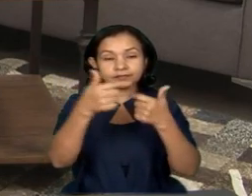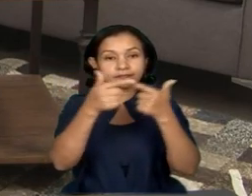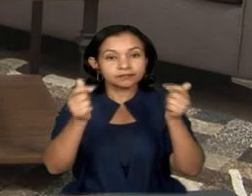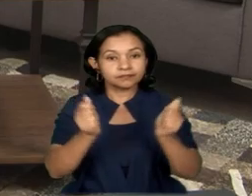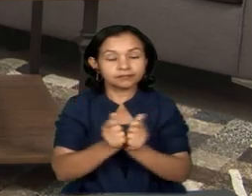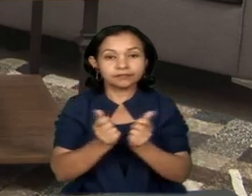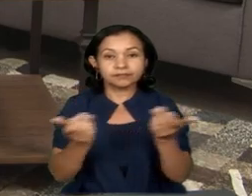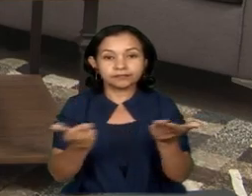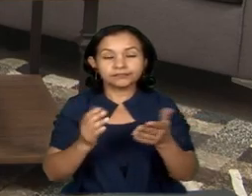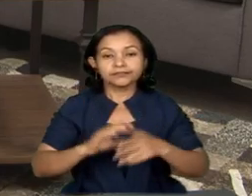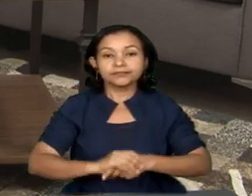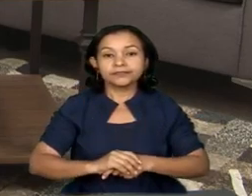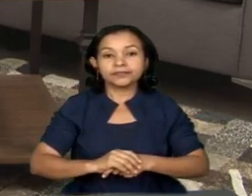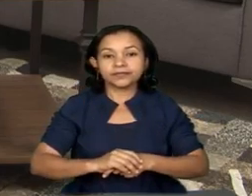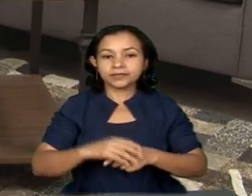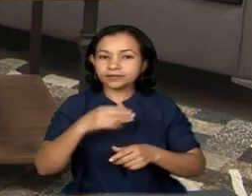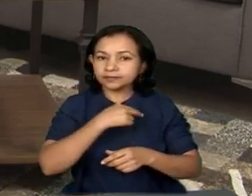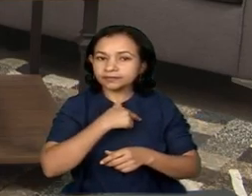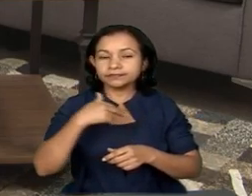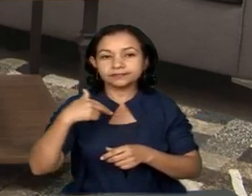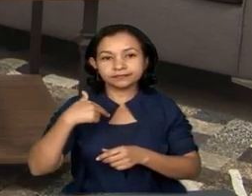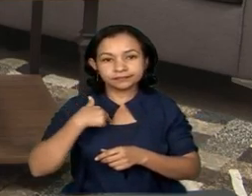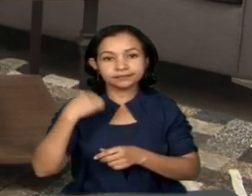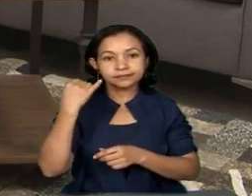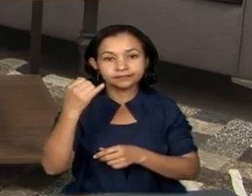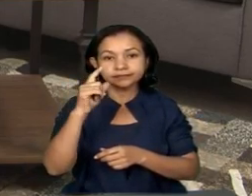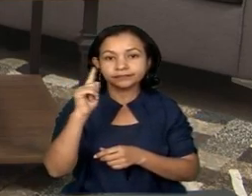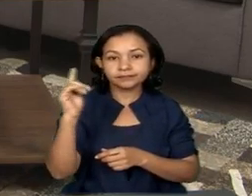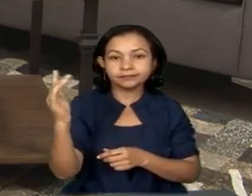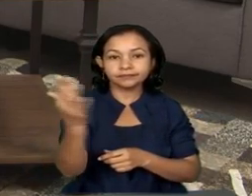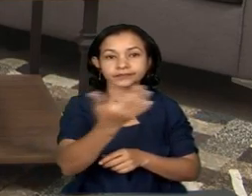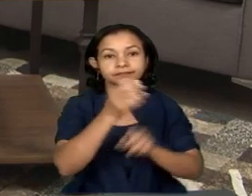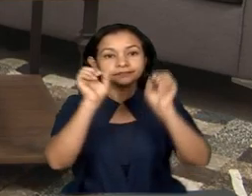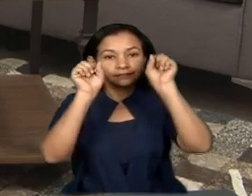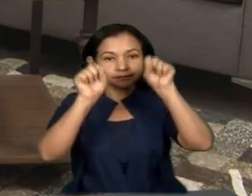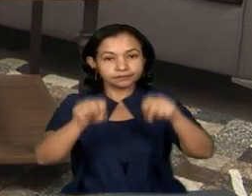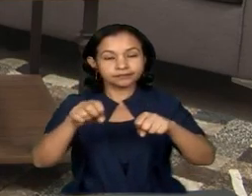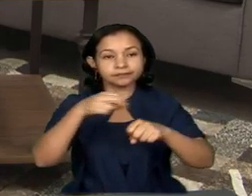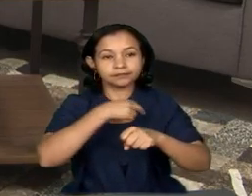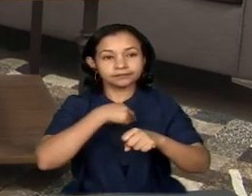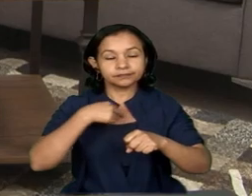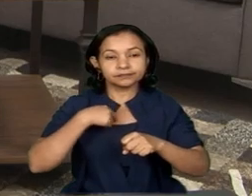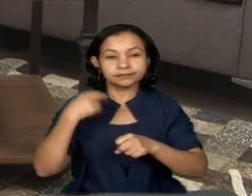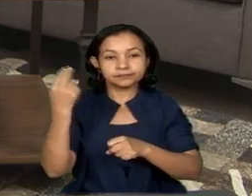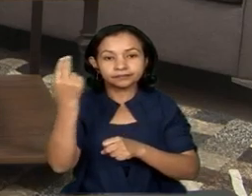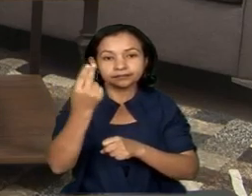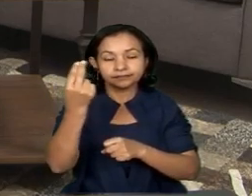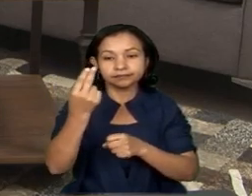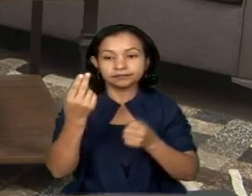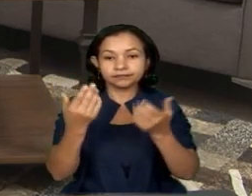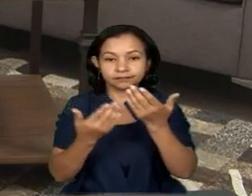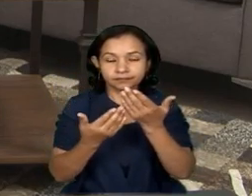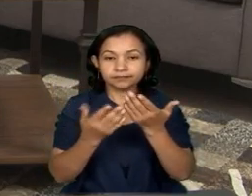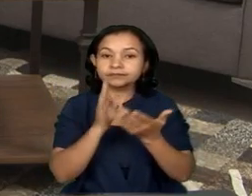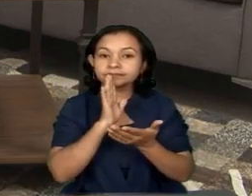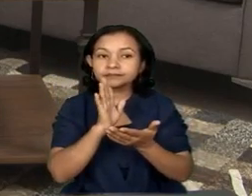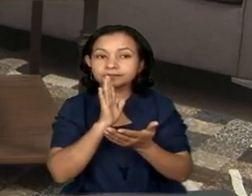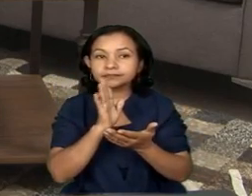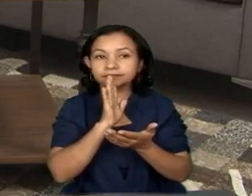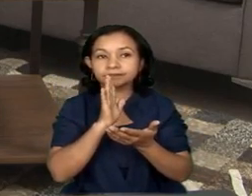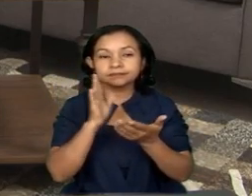Sí, o sea, se está creando todas las capacidades para utilizar, pues, todas las potencialidades de la tecnología. Ya hablábamos,